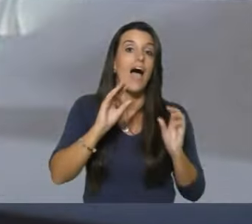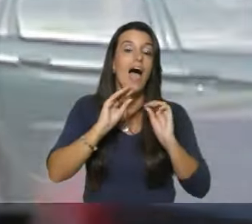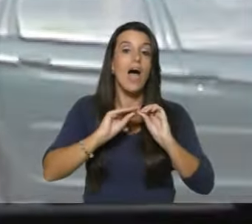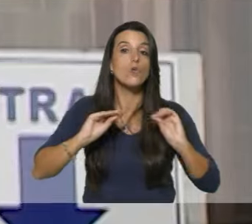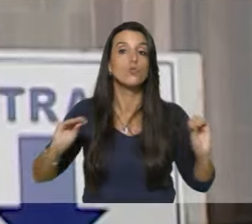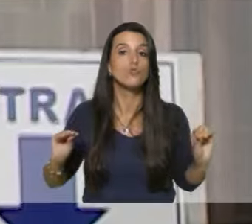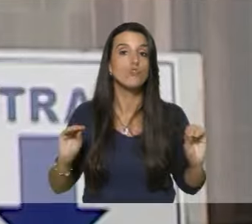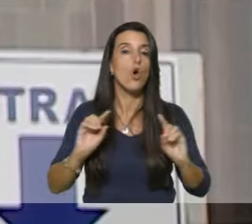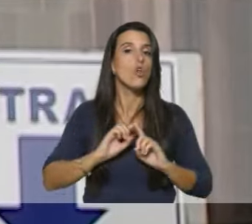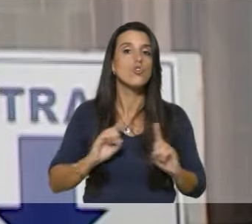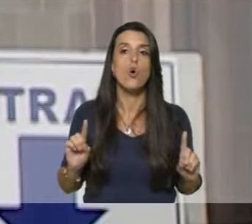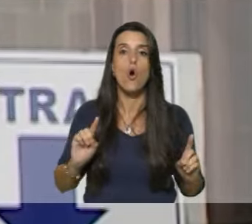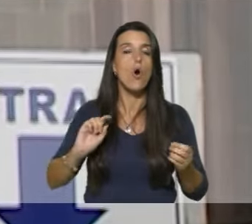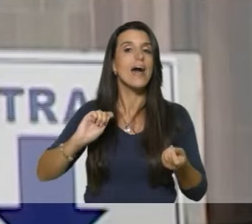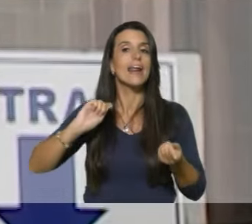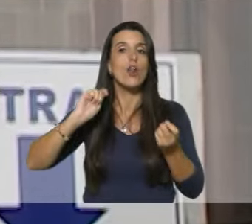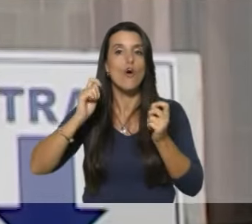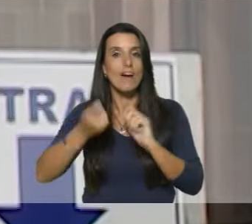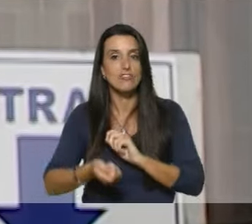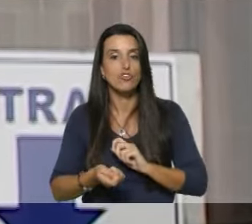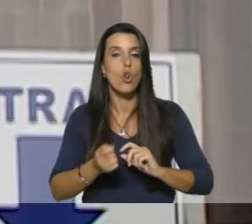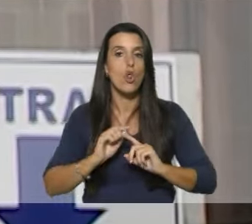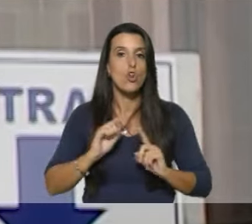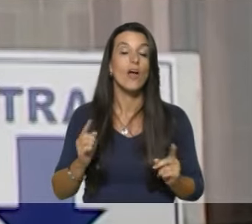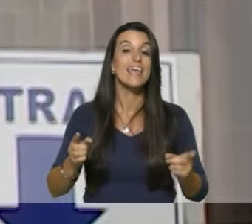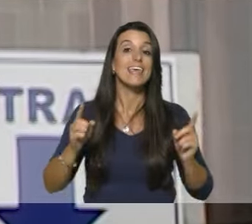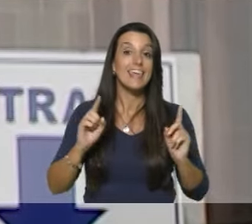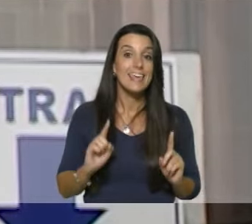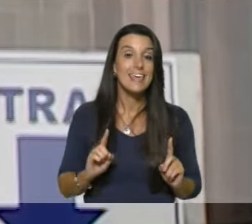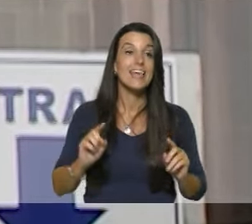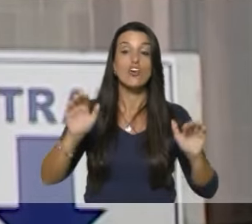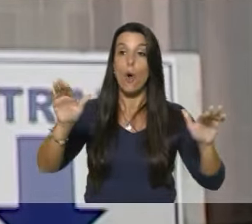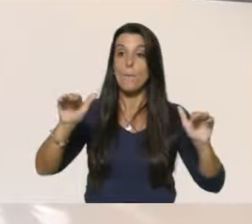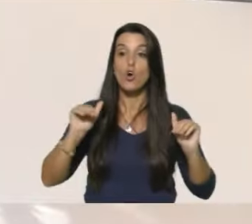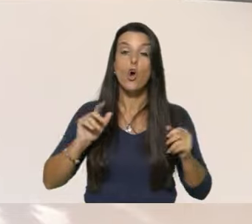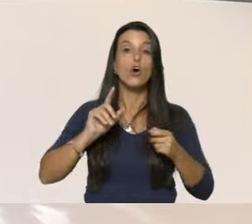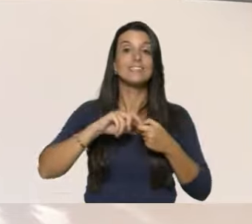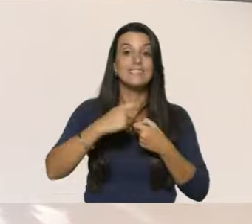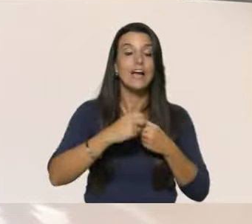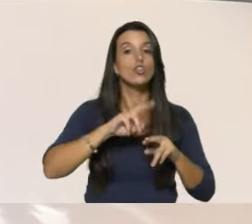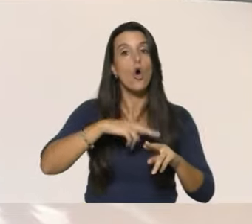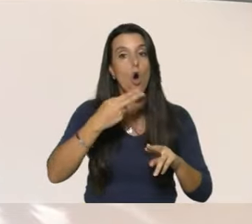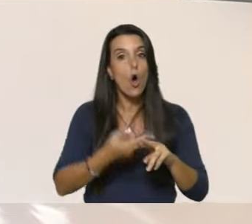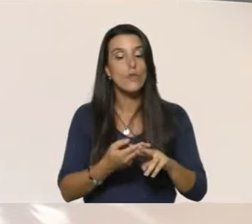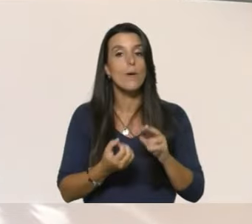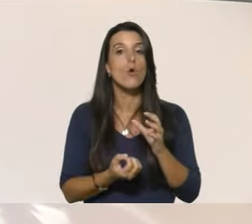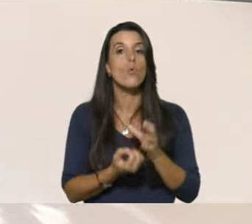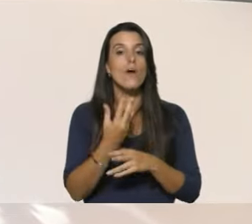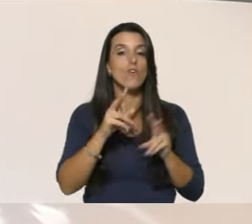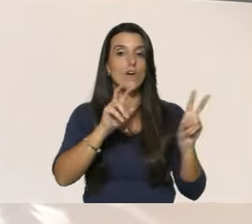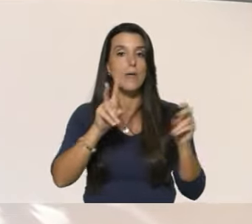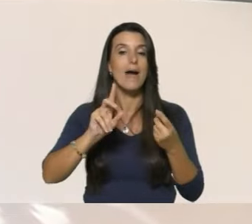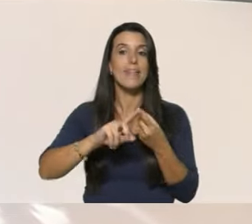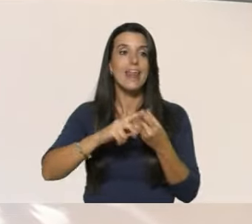que no se renovaran en las condiciones en las que están y y se convocó al sindicato volver a establecer una una mesa de de de